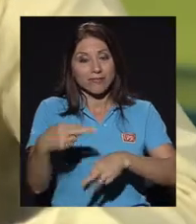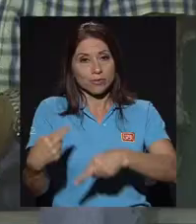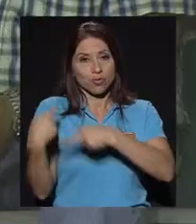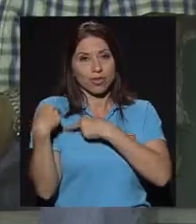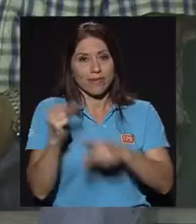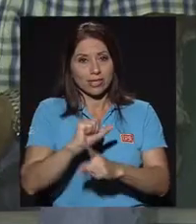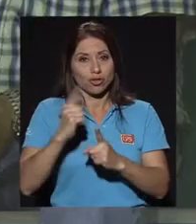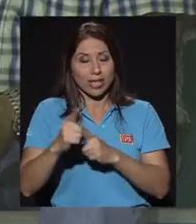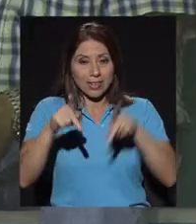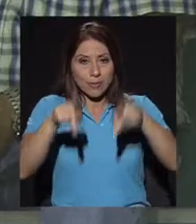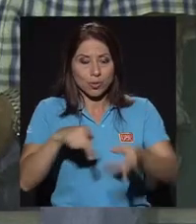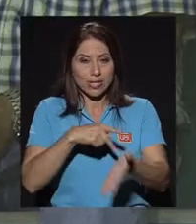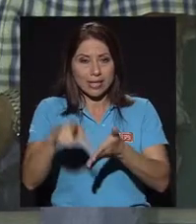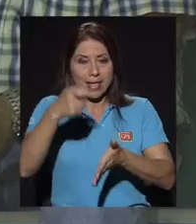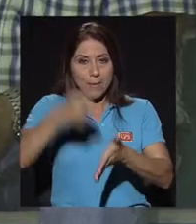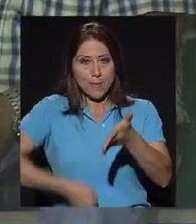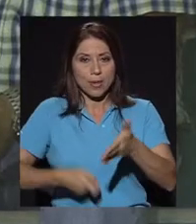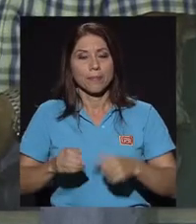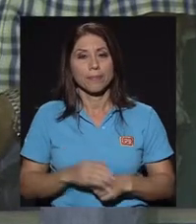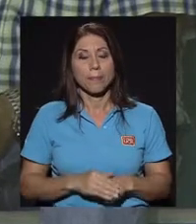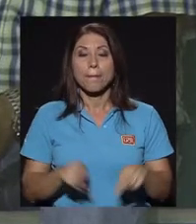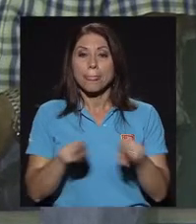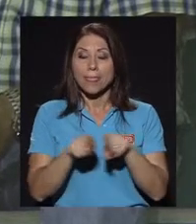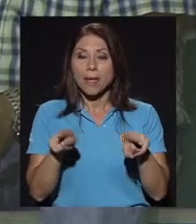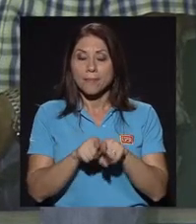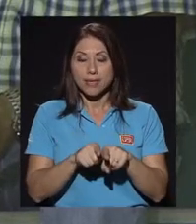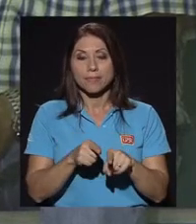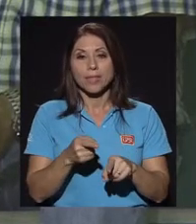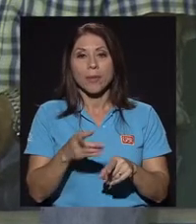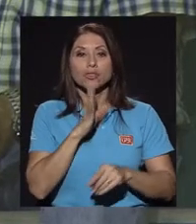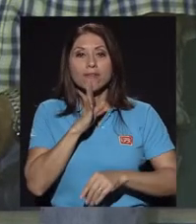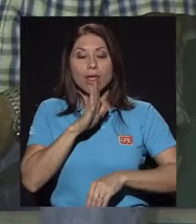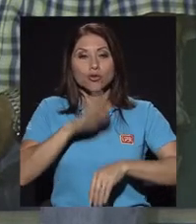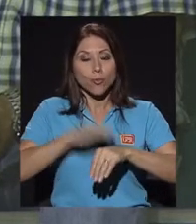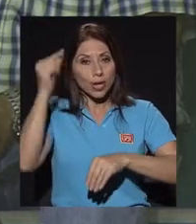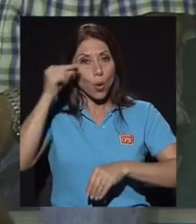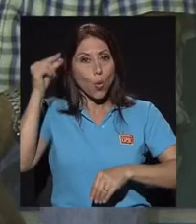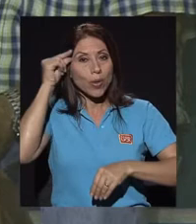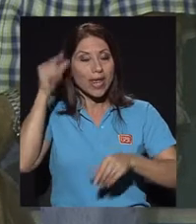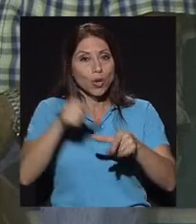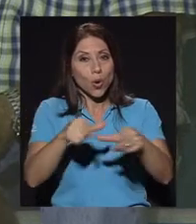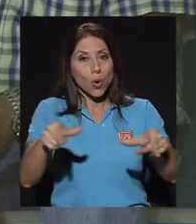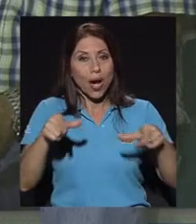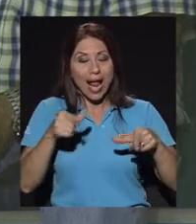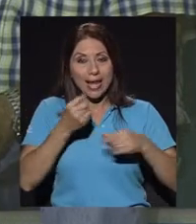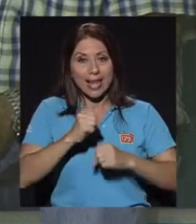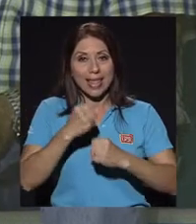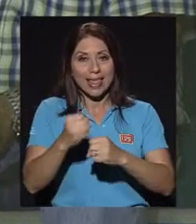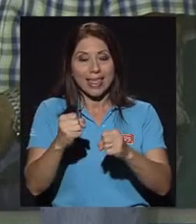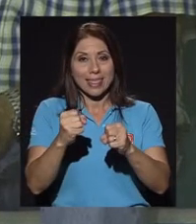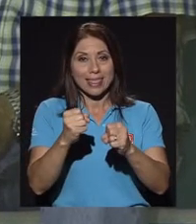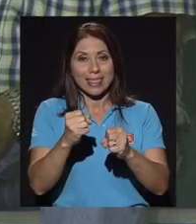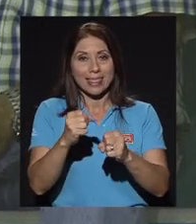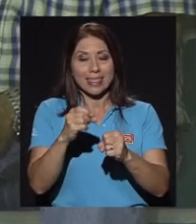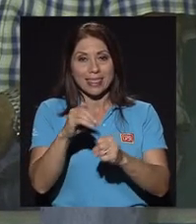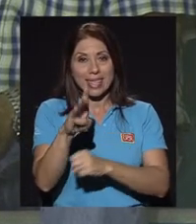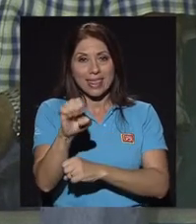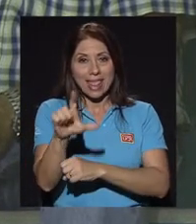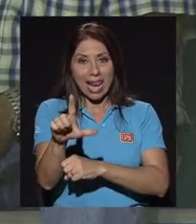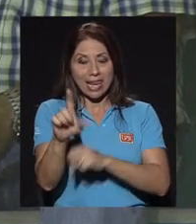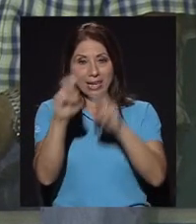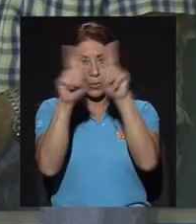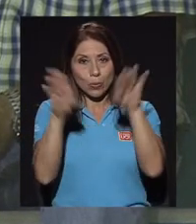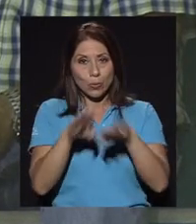contribuyentes. También hemos hablado del gobierno local, de un gobierno local digital. Actualmente tenemos una plataforma electrónica